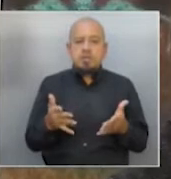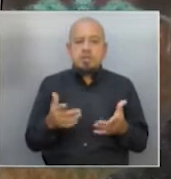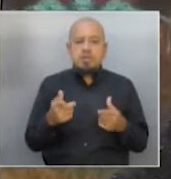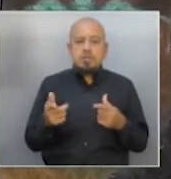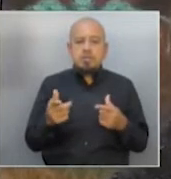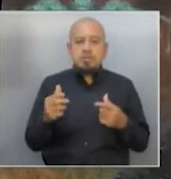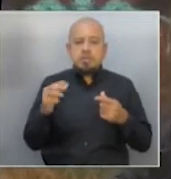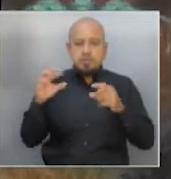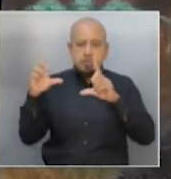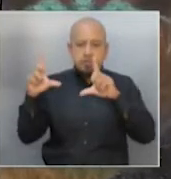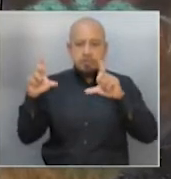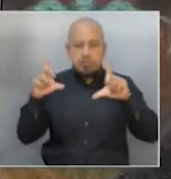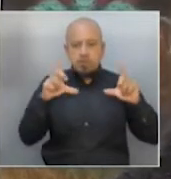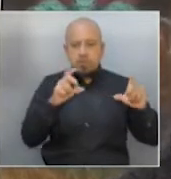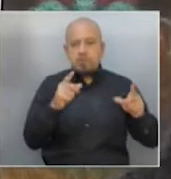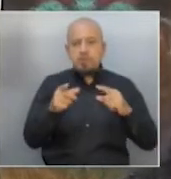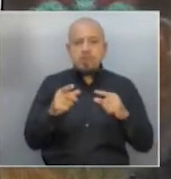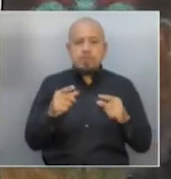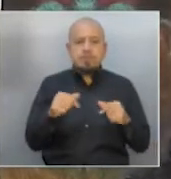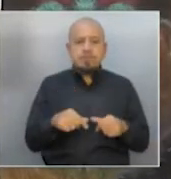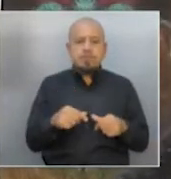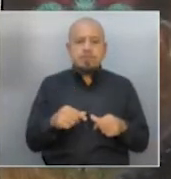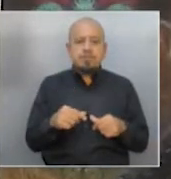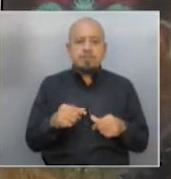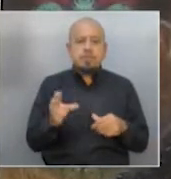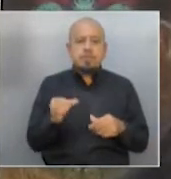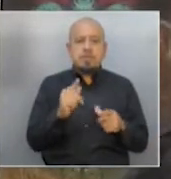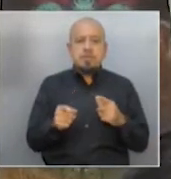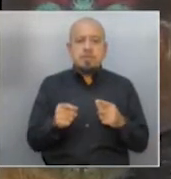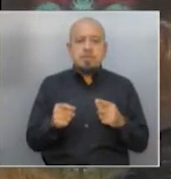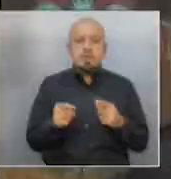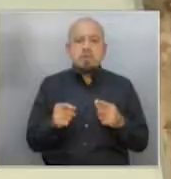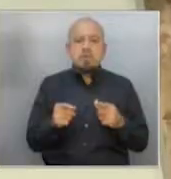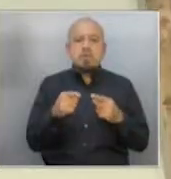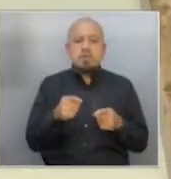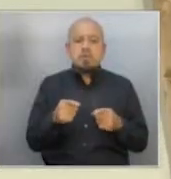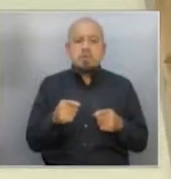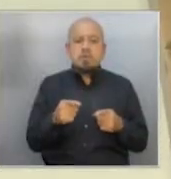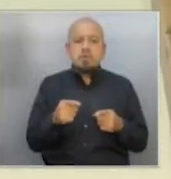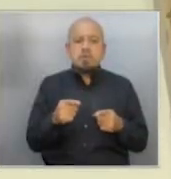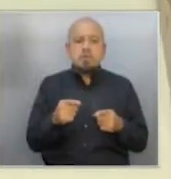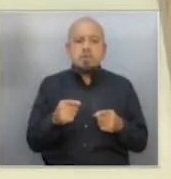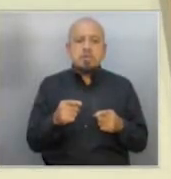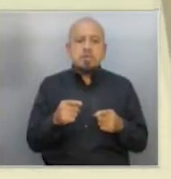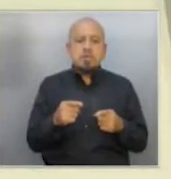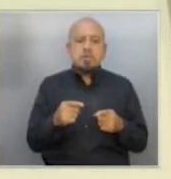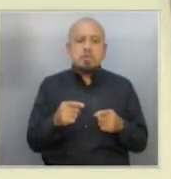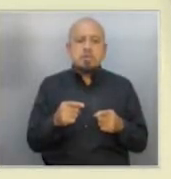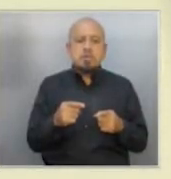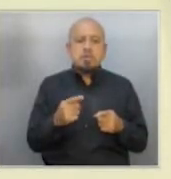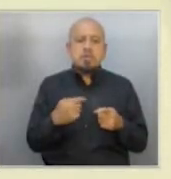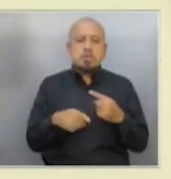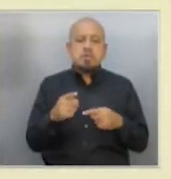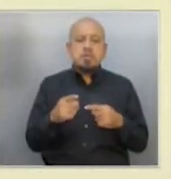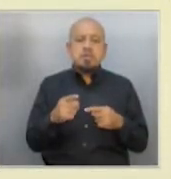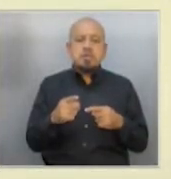fotógrafo, digamos, ¿no? Ese es el desembarco, todos lo hemos tomado como, ese es el desembarco, es como si fuera un testimonio. Como si hubiera sentado